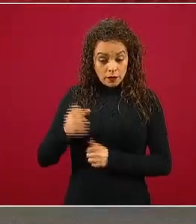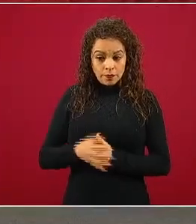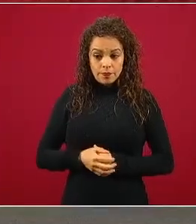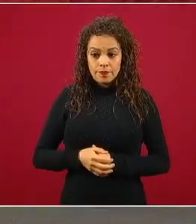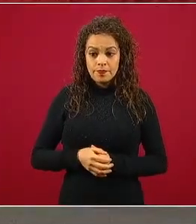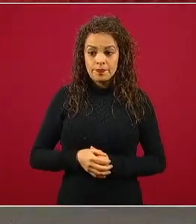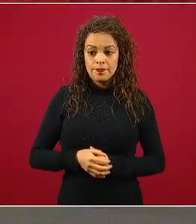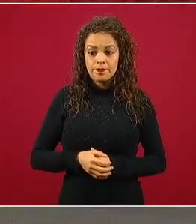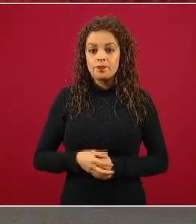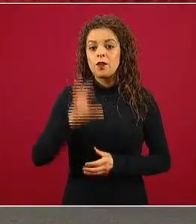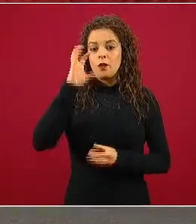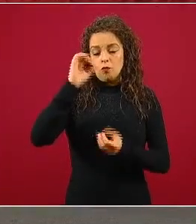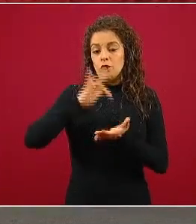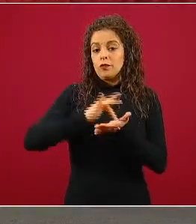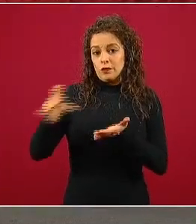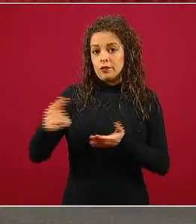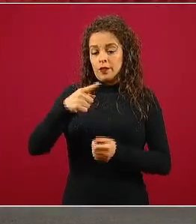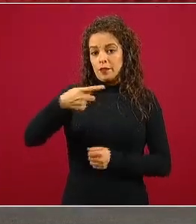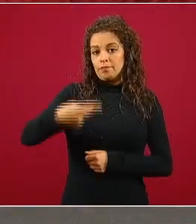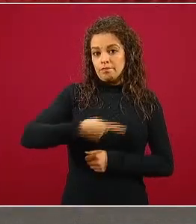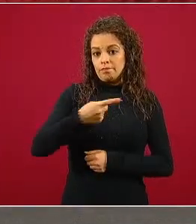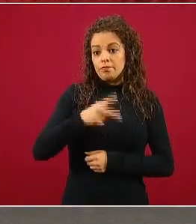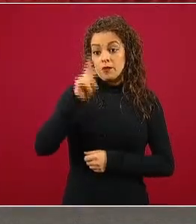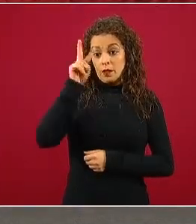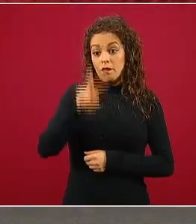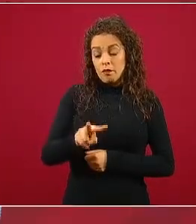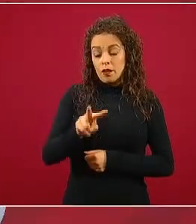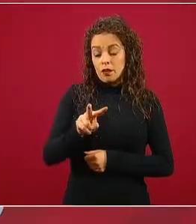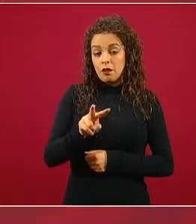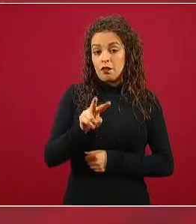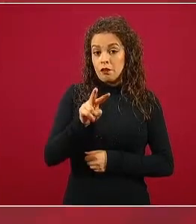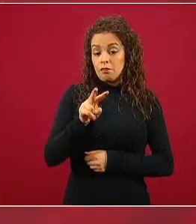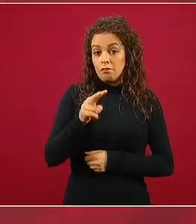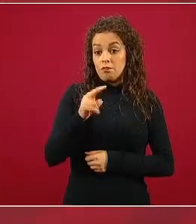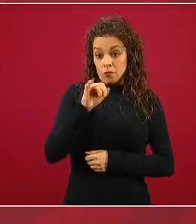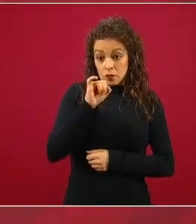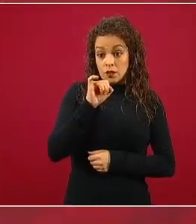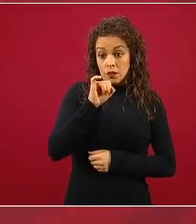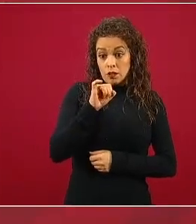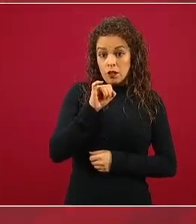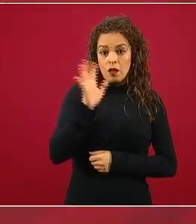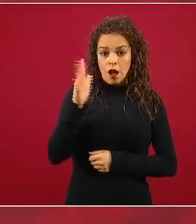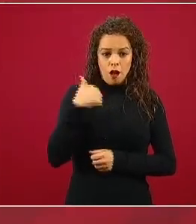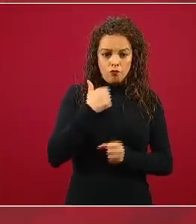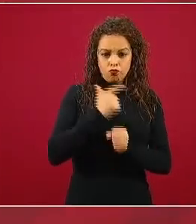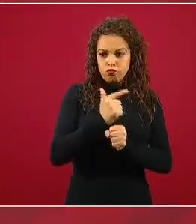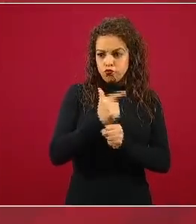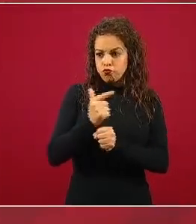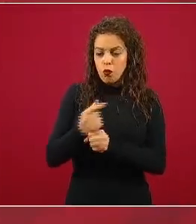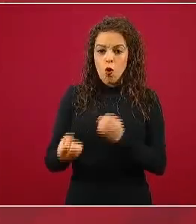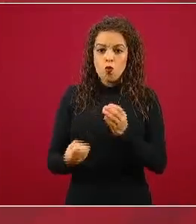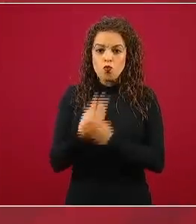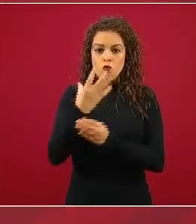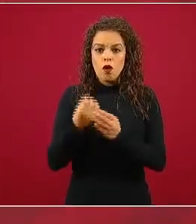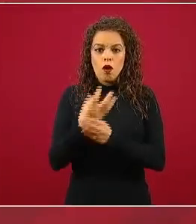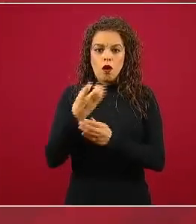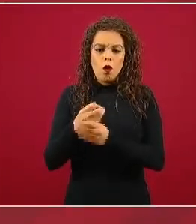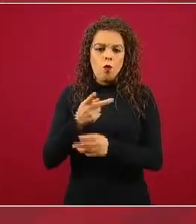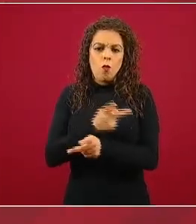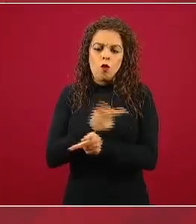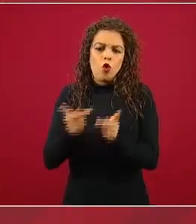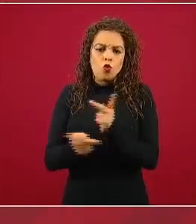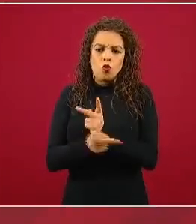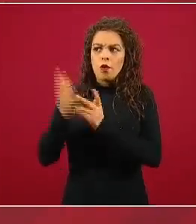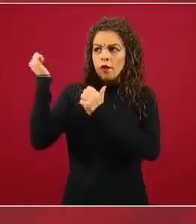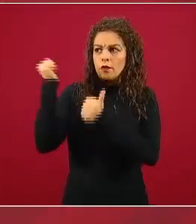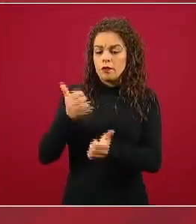por la pregunta. Me parece una buena sugerencia. Efectivamente, conforme identificamos nuevos productos, no solo en México, sino en el